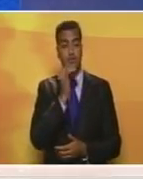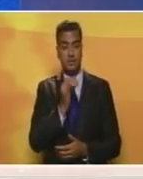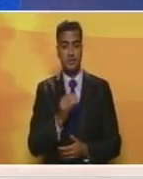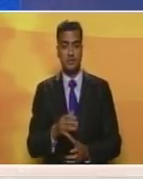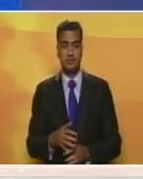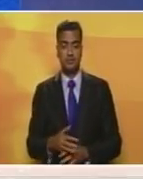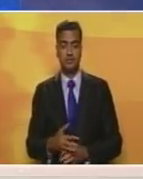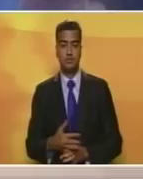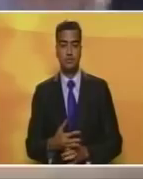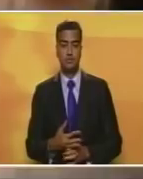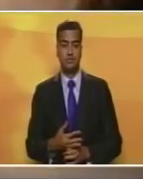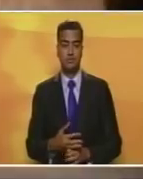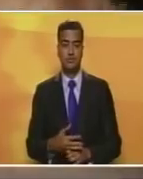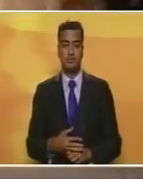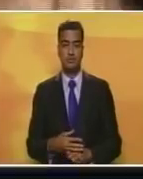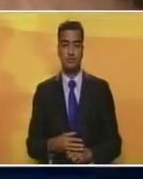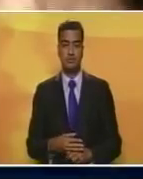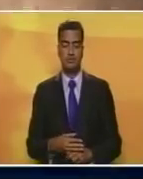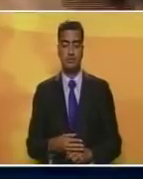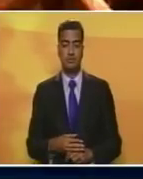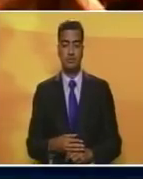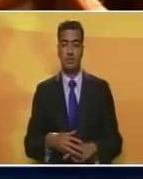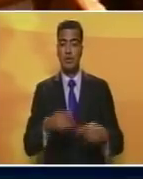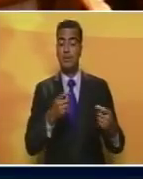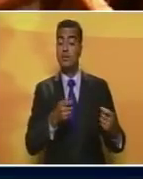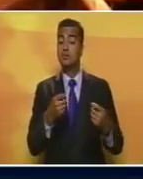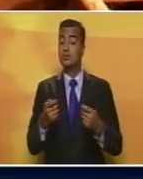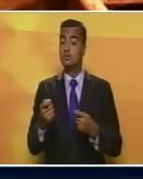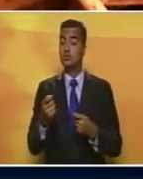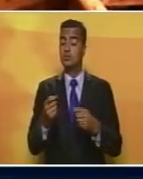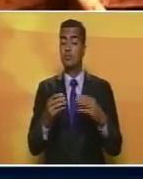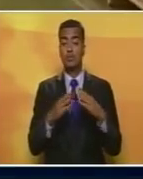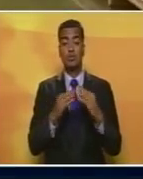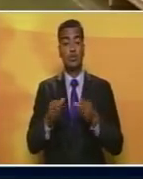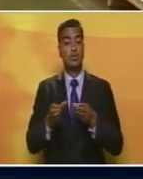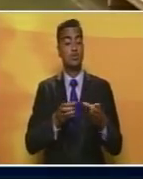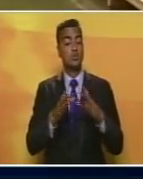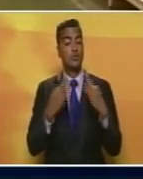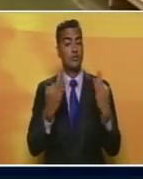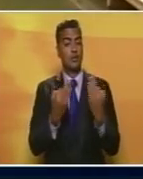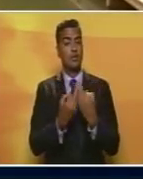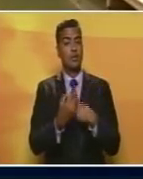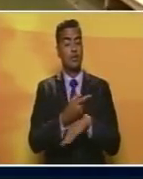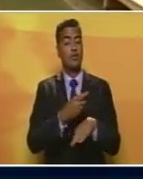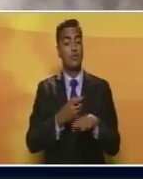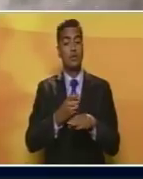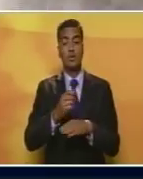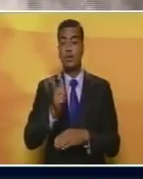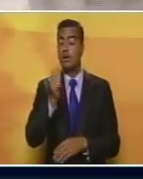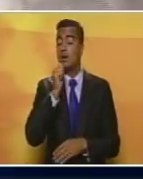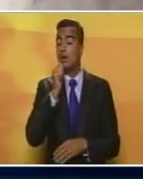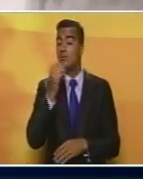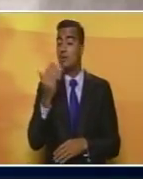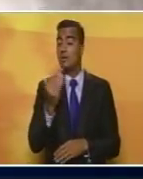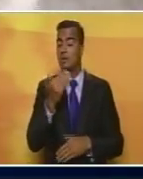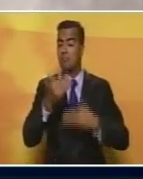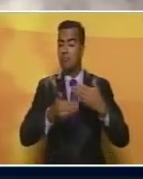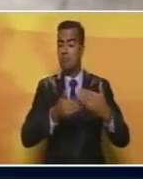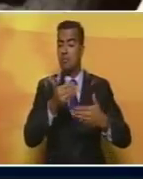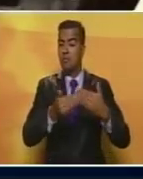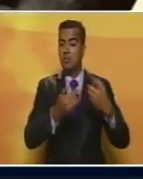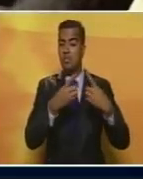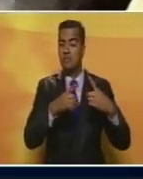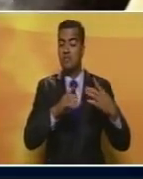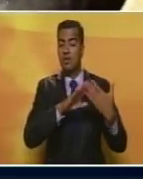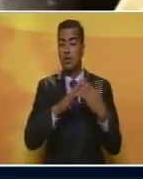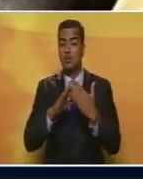estado Guárico, Nidia Loreto, aseguró que fue restablecido el suministro de agua a más del 60% de la población de Valle de la